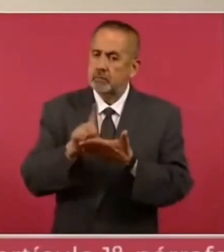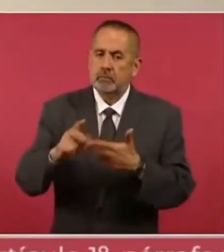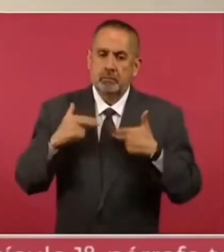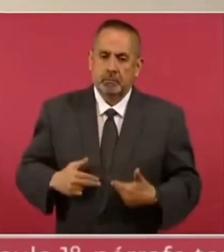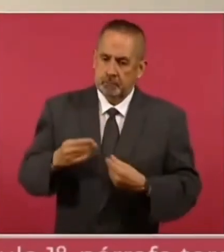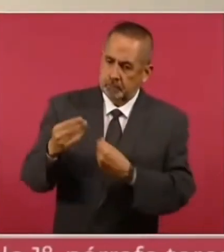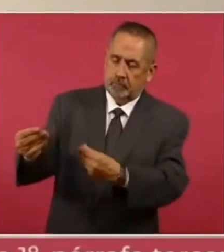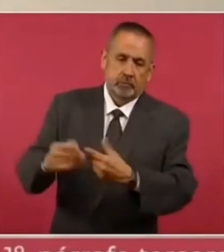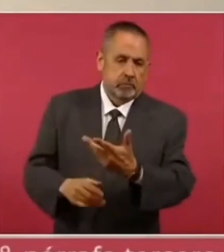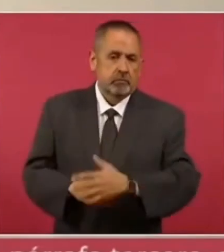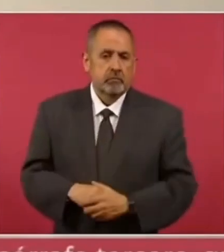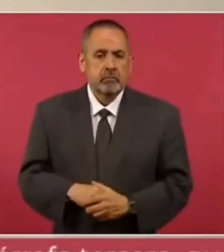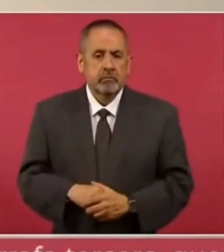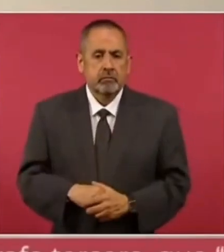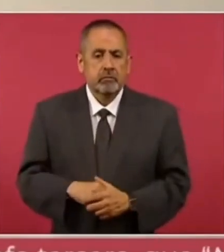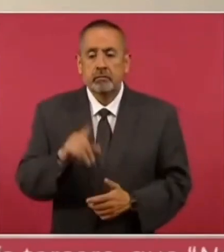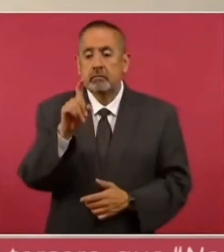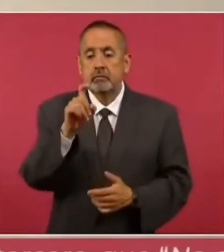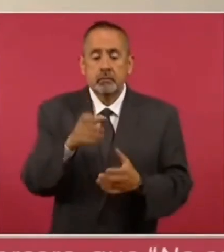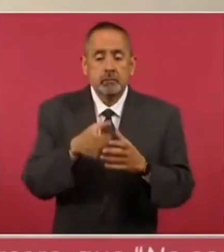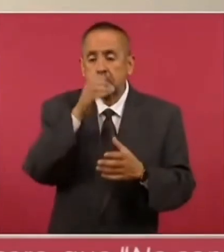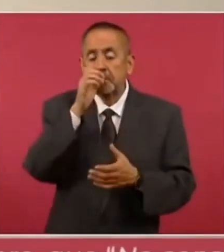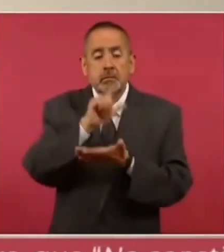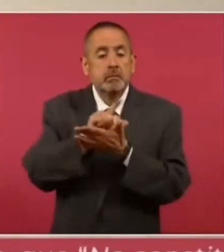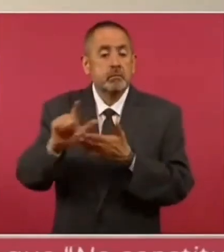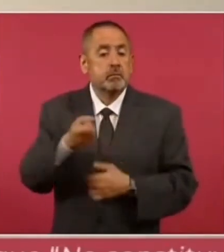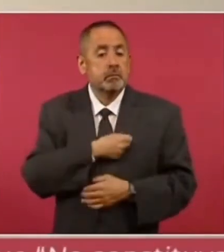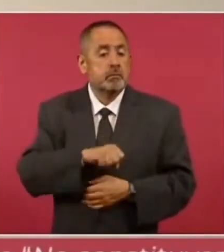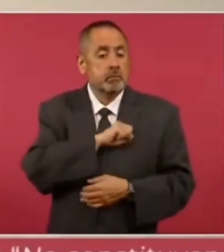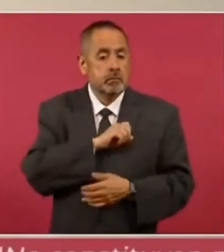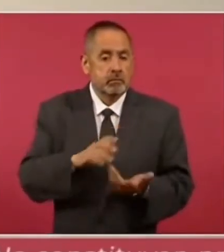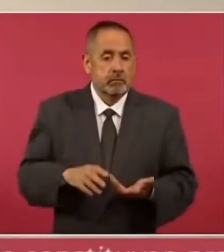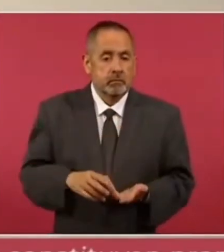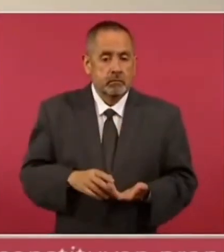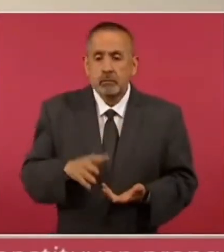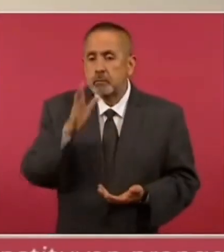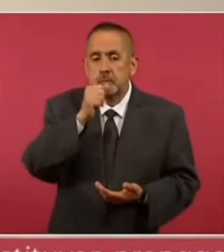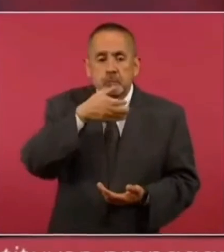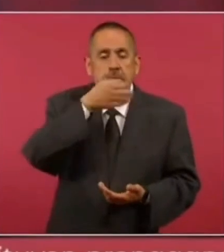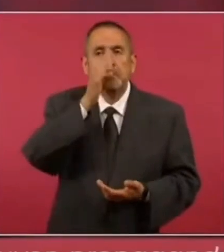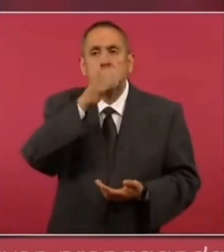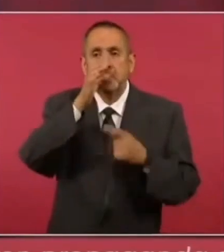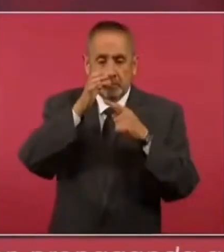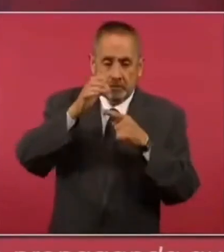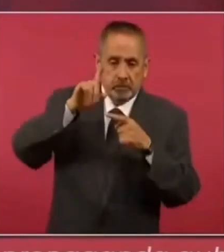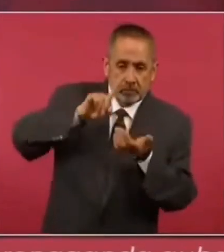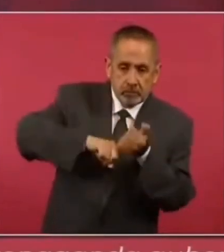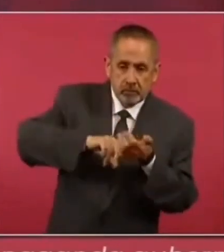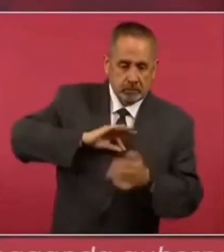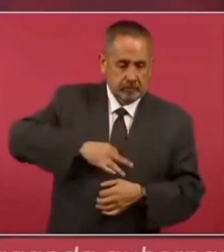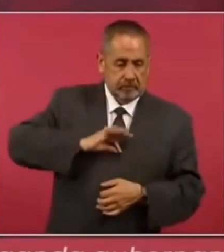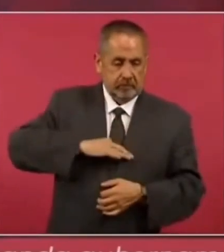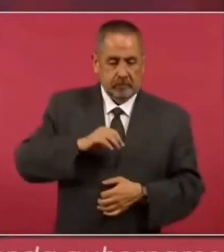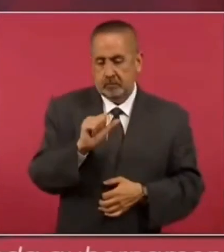Y además agua saludable. No se puede estar tomando agua con